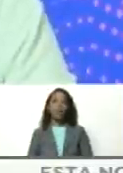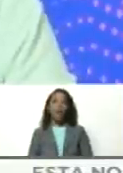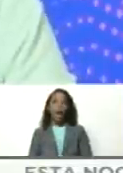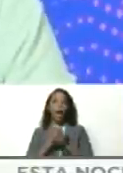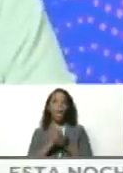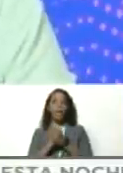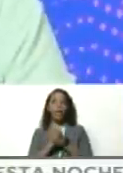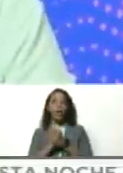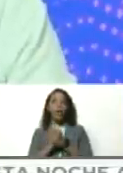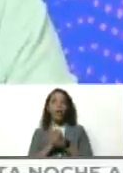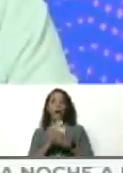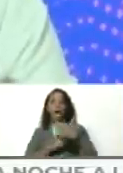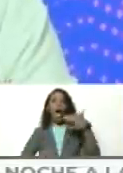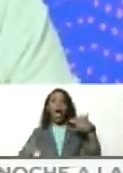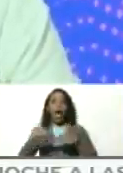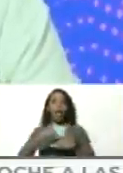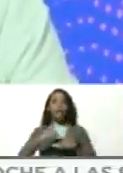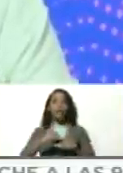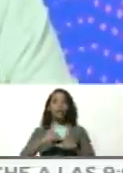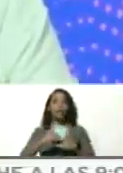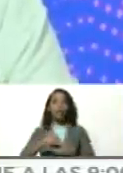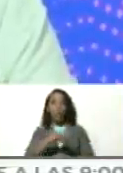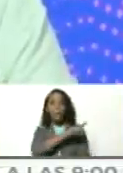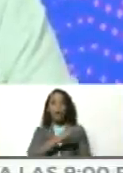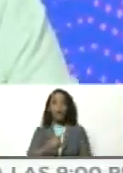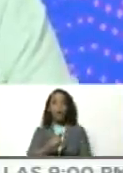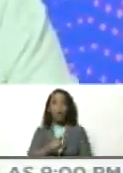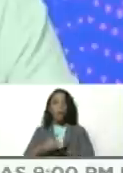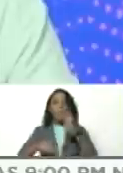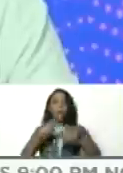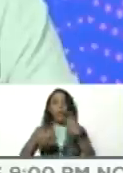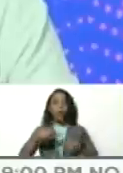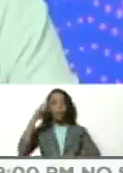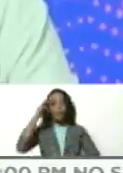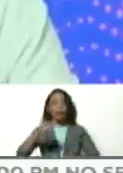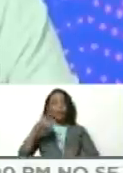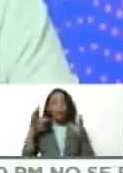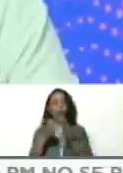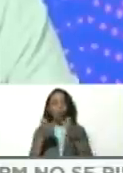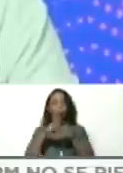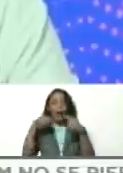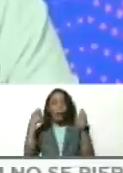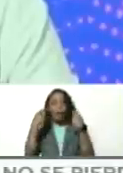compañeros del alto mando político militar, del comando de campaña. ¿Ah?